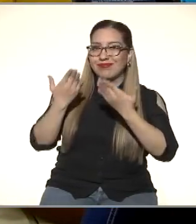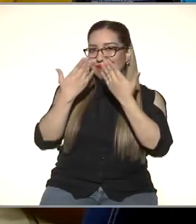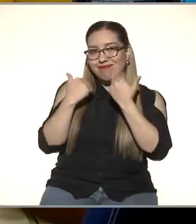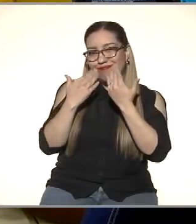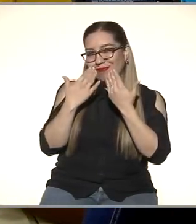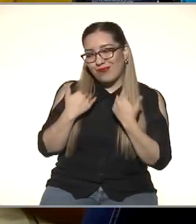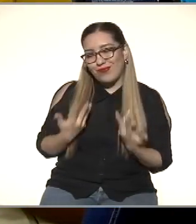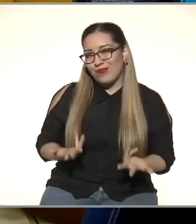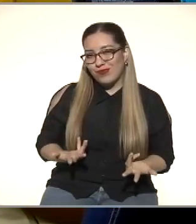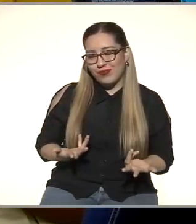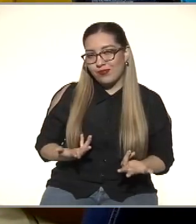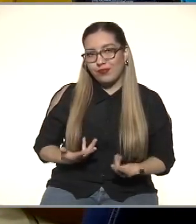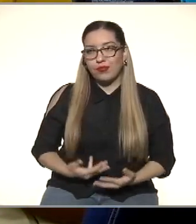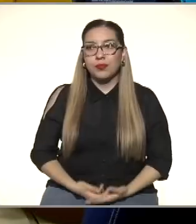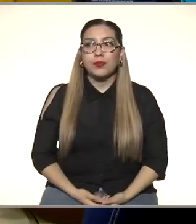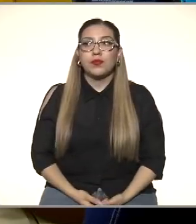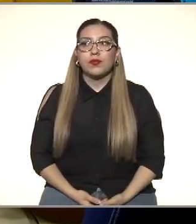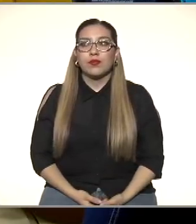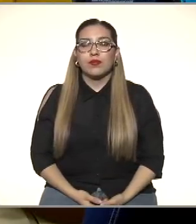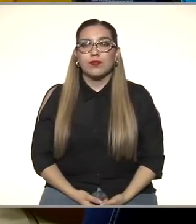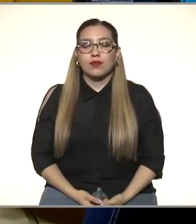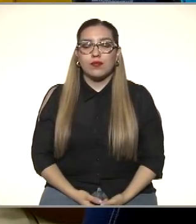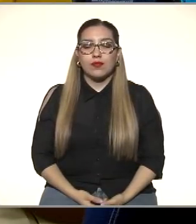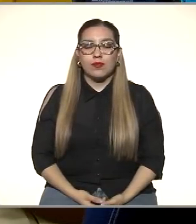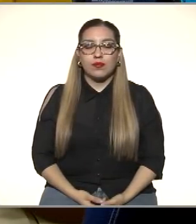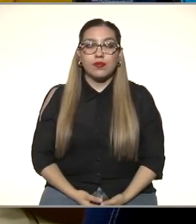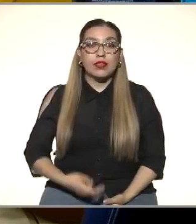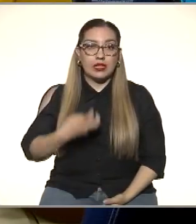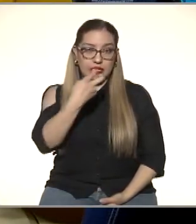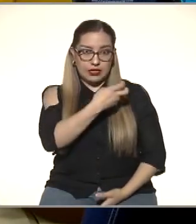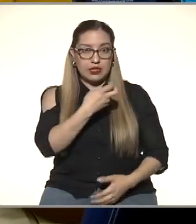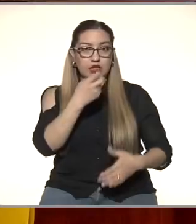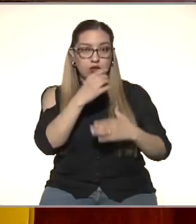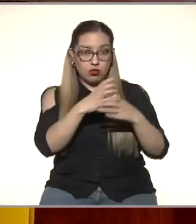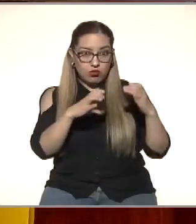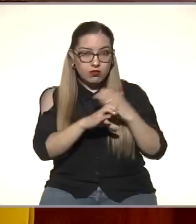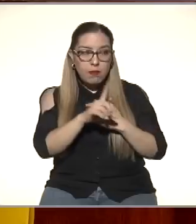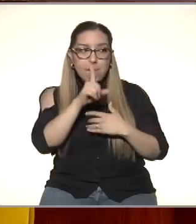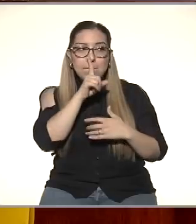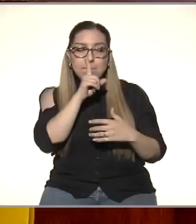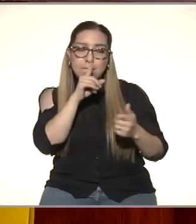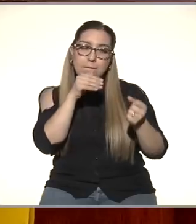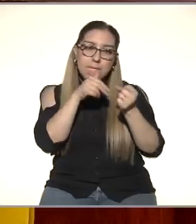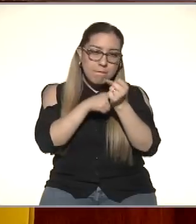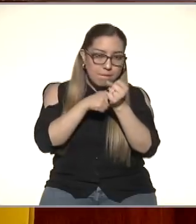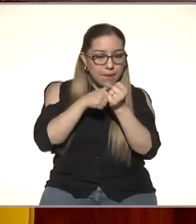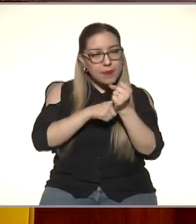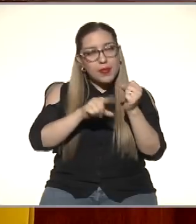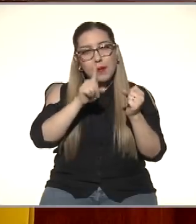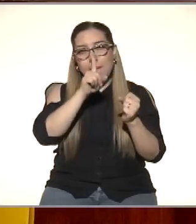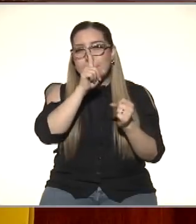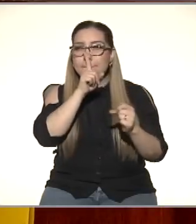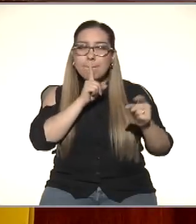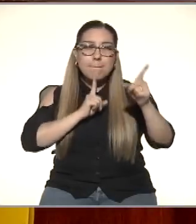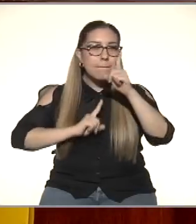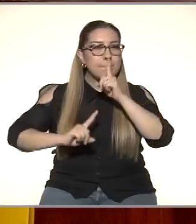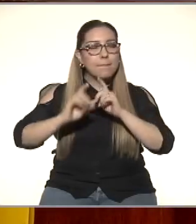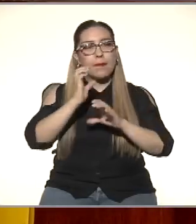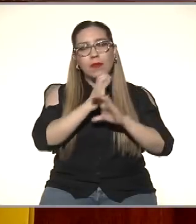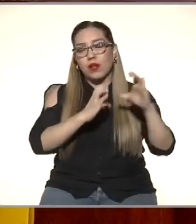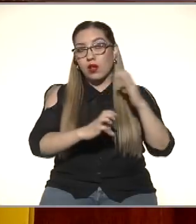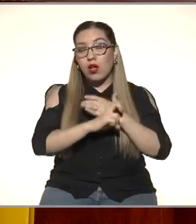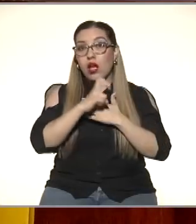ese sentido, y para no heredar esta parte de los secretos, de las mentiras, de la parte de la pérdida de la confianza, hay que